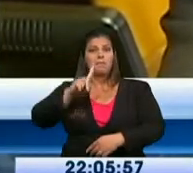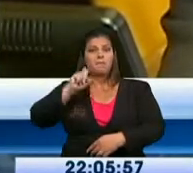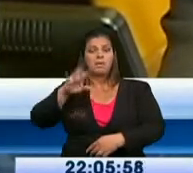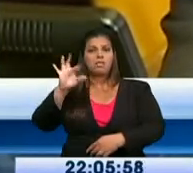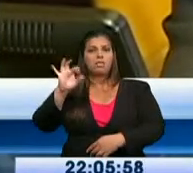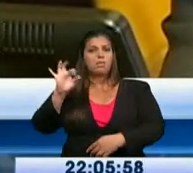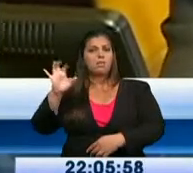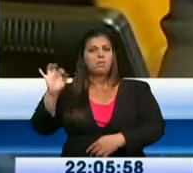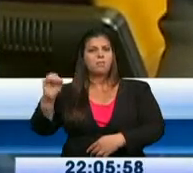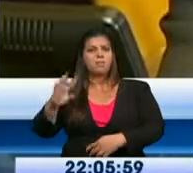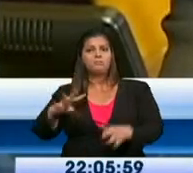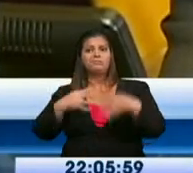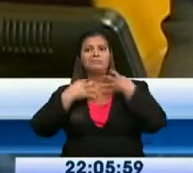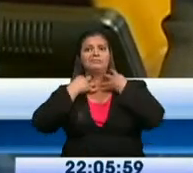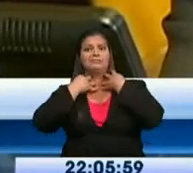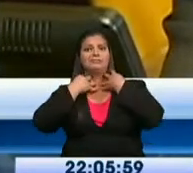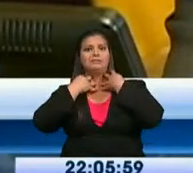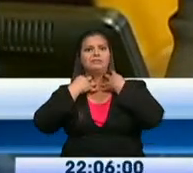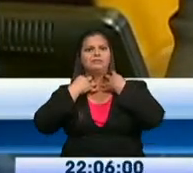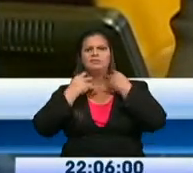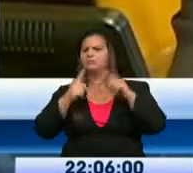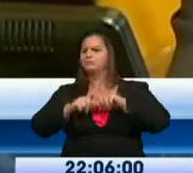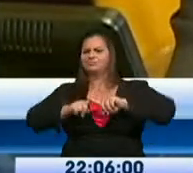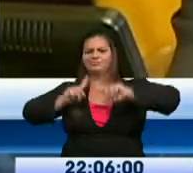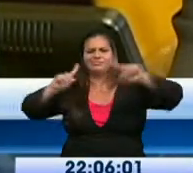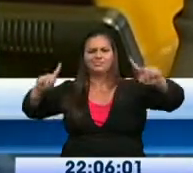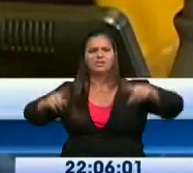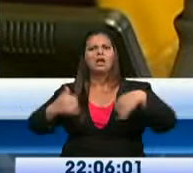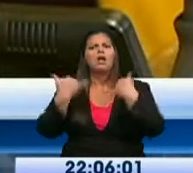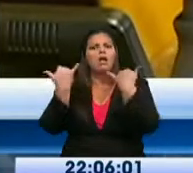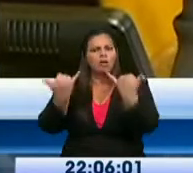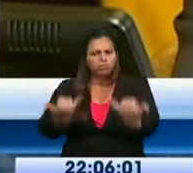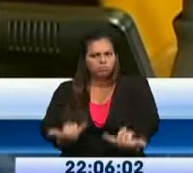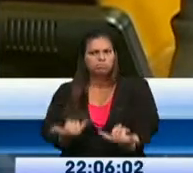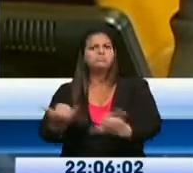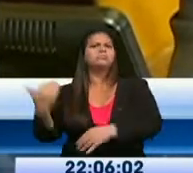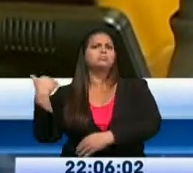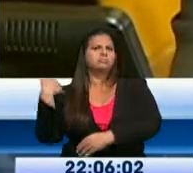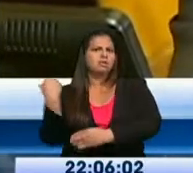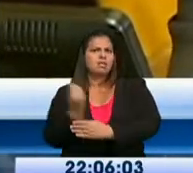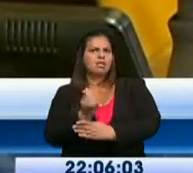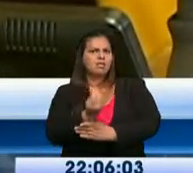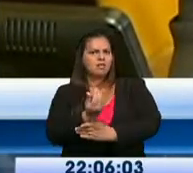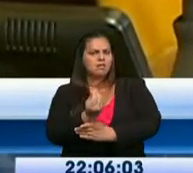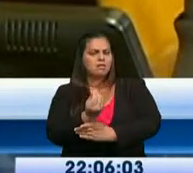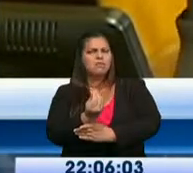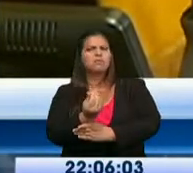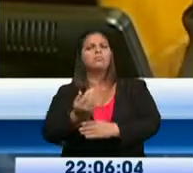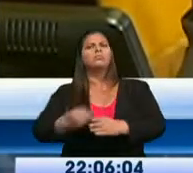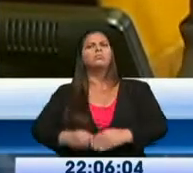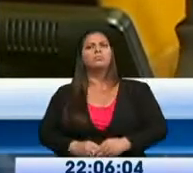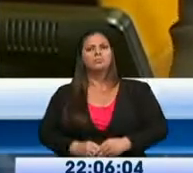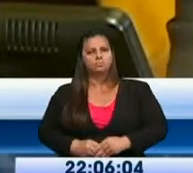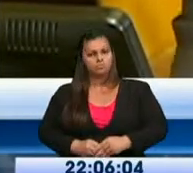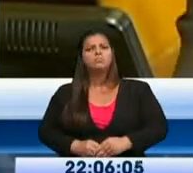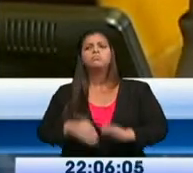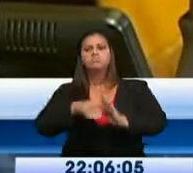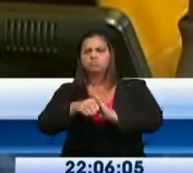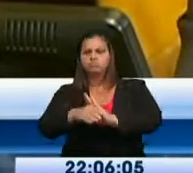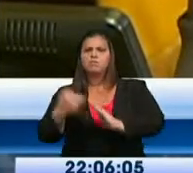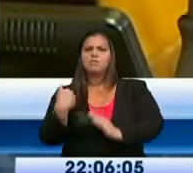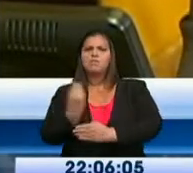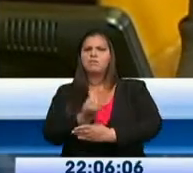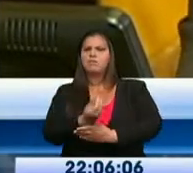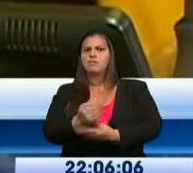muy estrictos en todo eso, en mantener los equilibrios externos, en mantener adecuadas reservas en